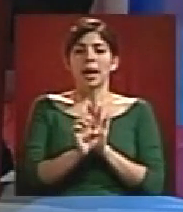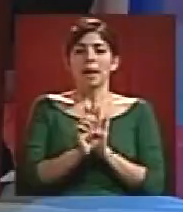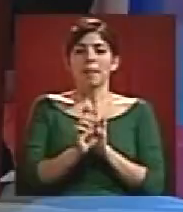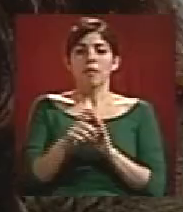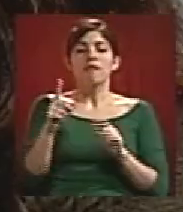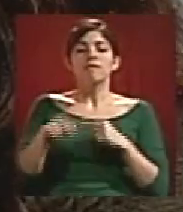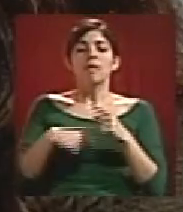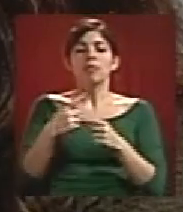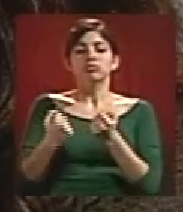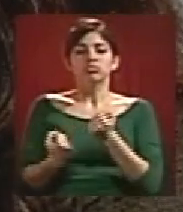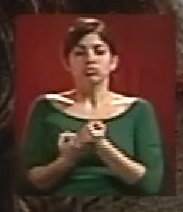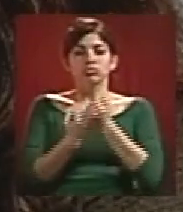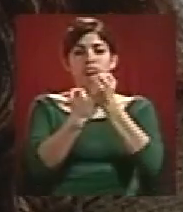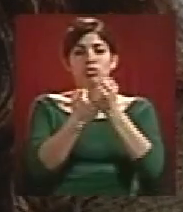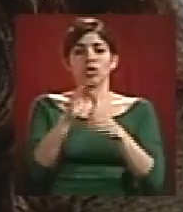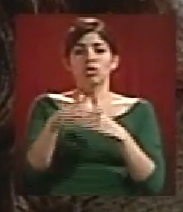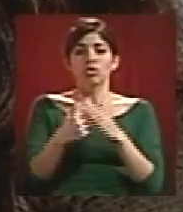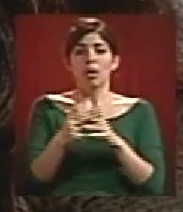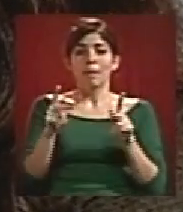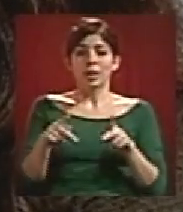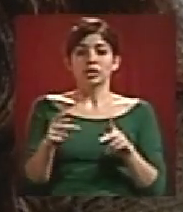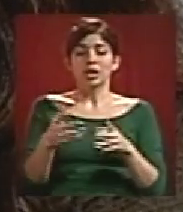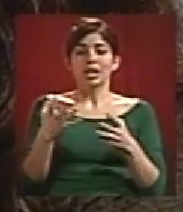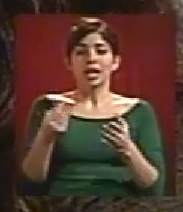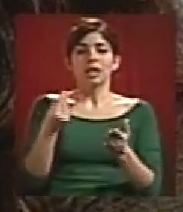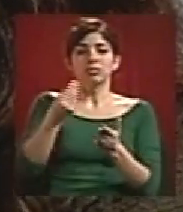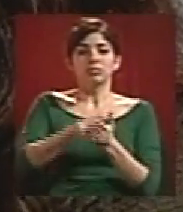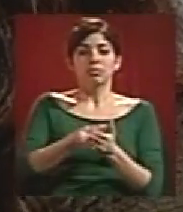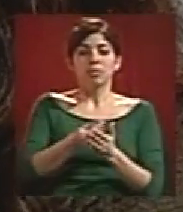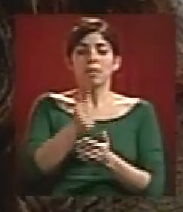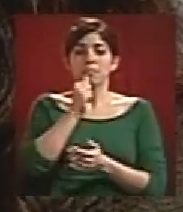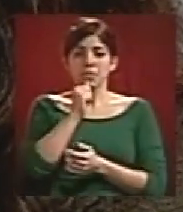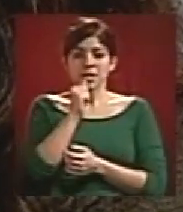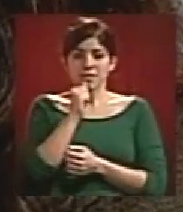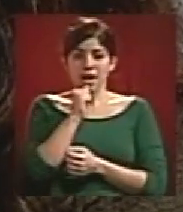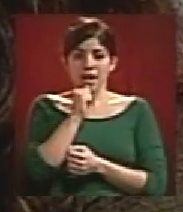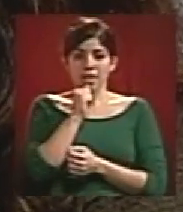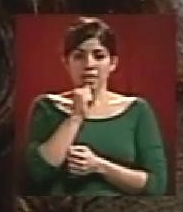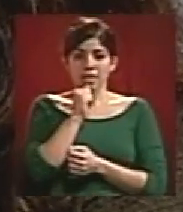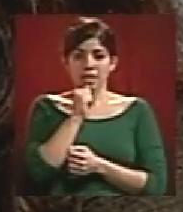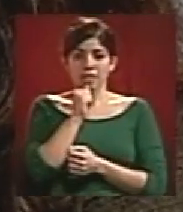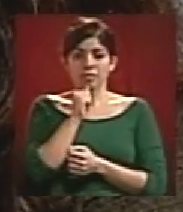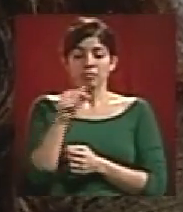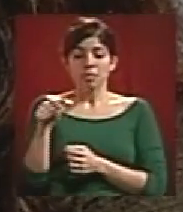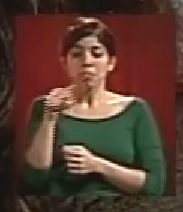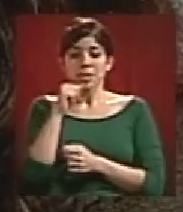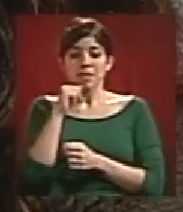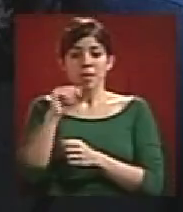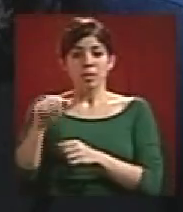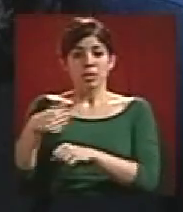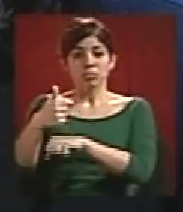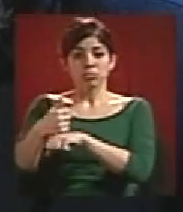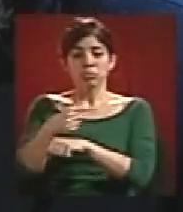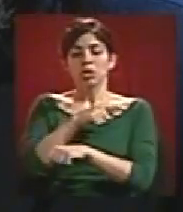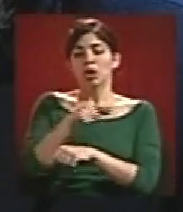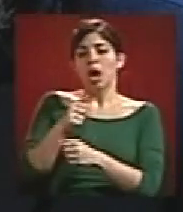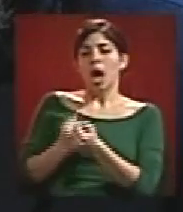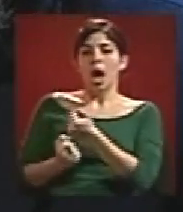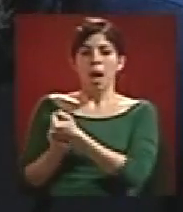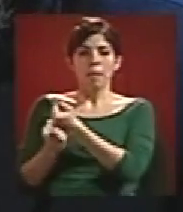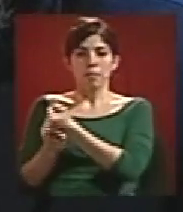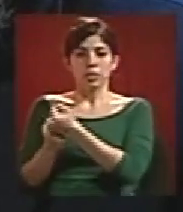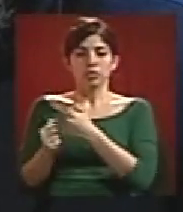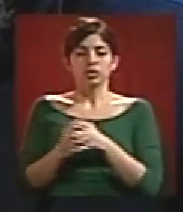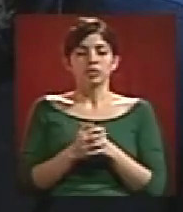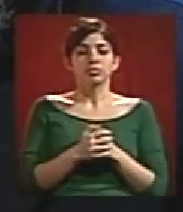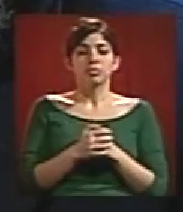todos aquellos emisores de renta privada, de renta variable que se coloca privadamente, no necesariamente del sector